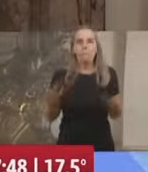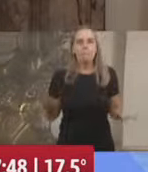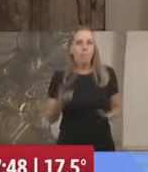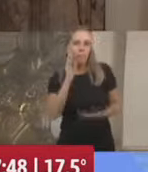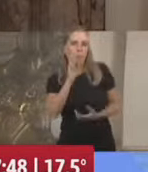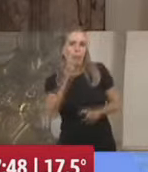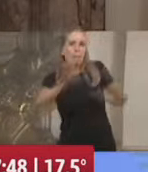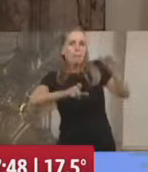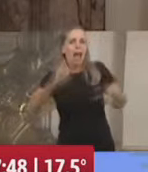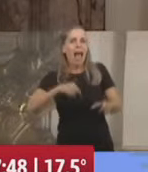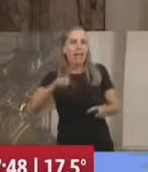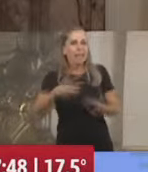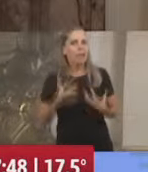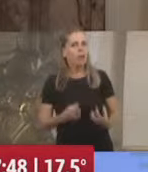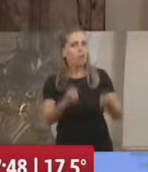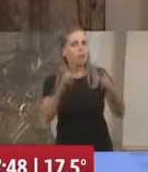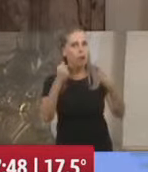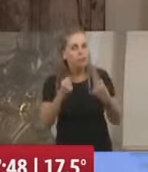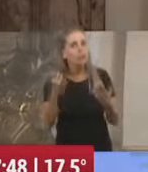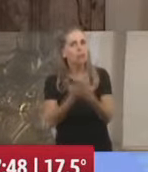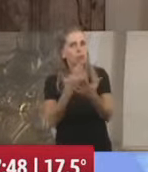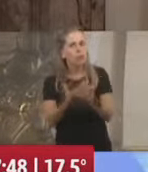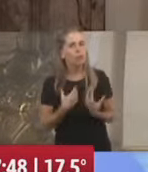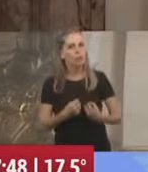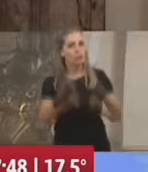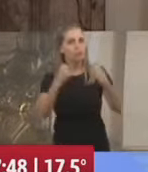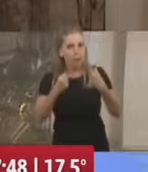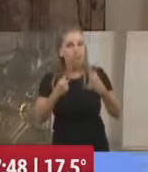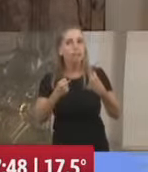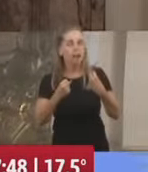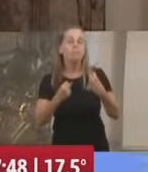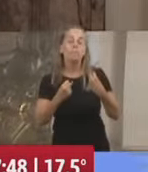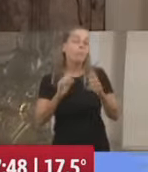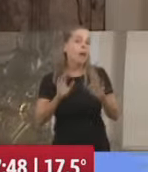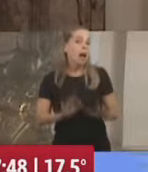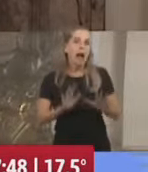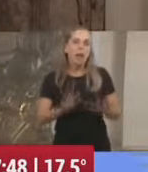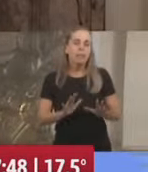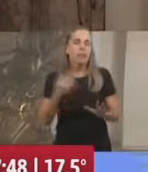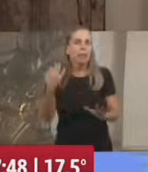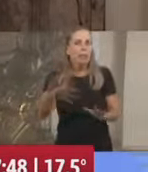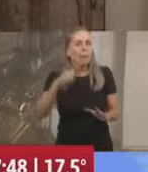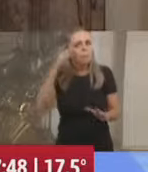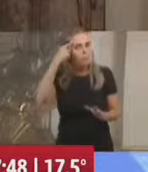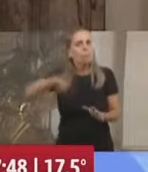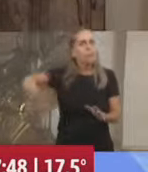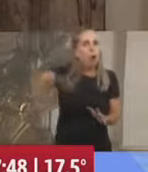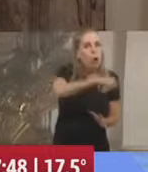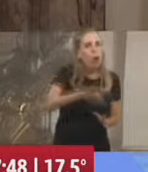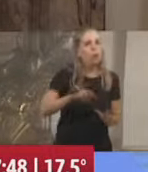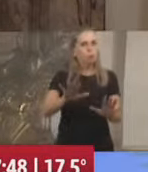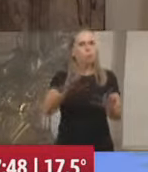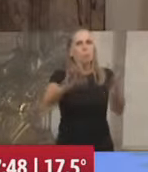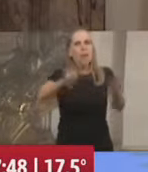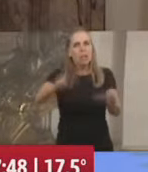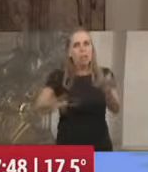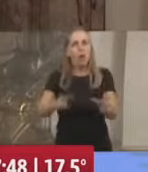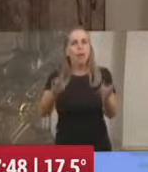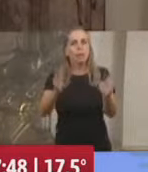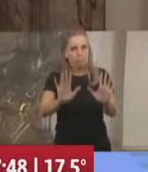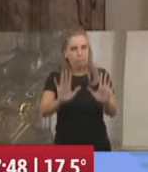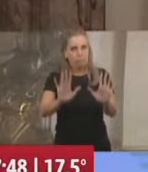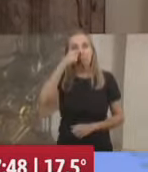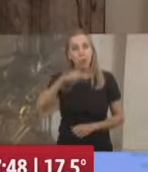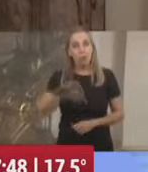sabés mejor que nadie, hay un sector del gobierno que le agradece a Macri, pero que dice, palabra más, palabra menos, no lo digo yo esto,